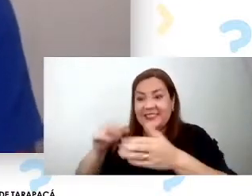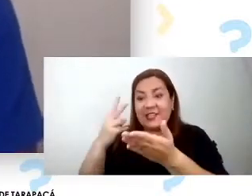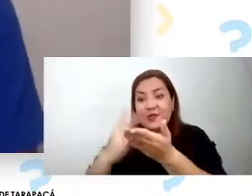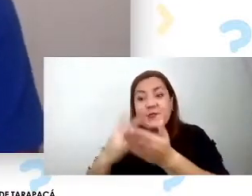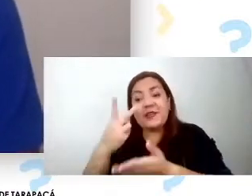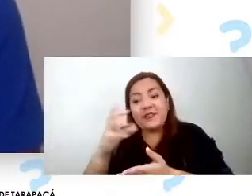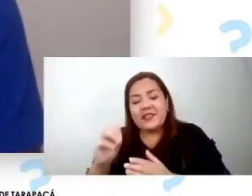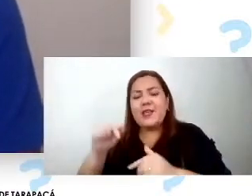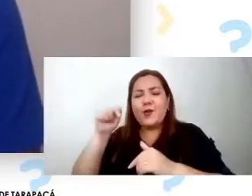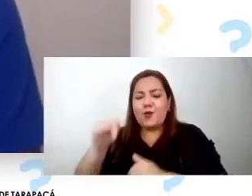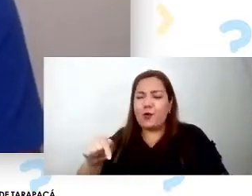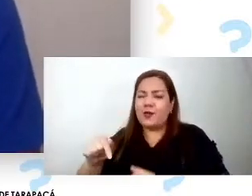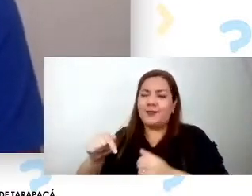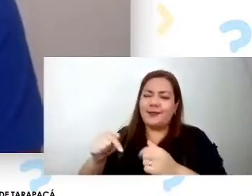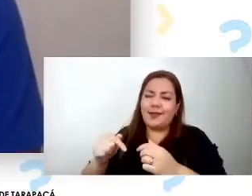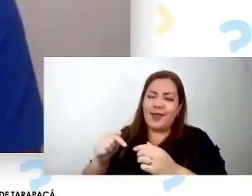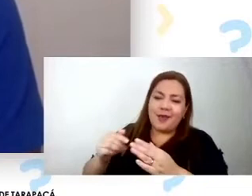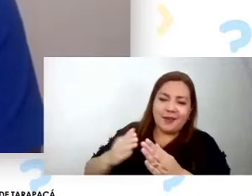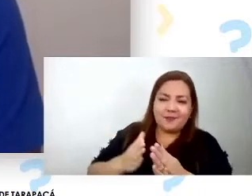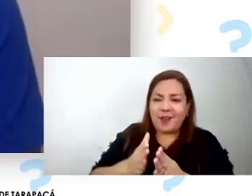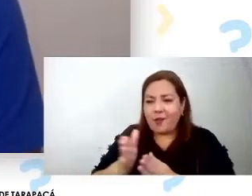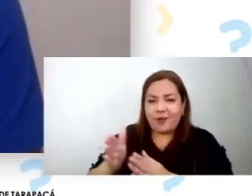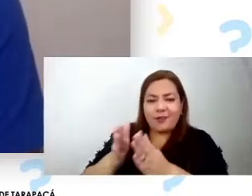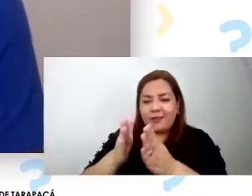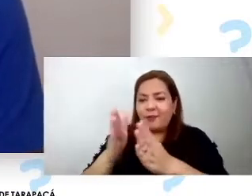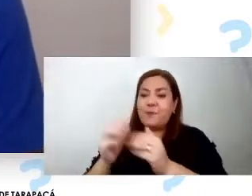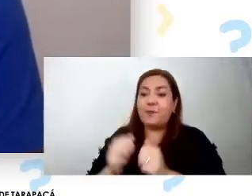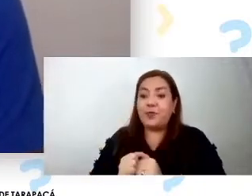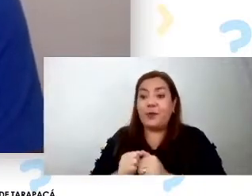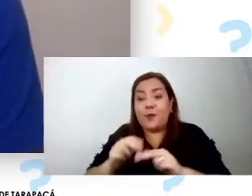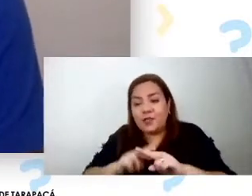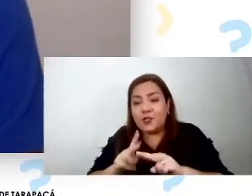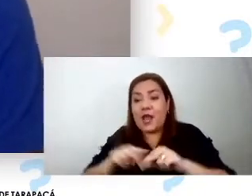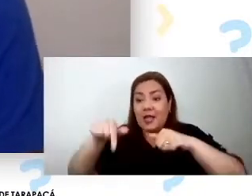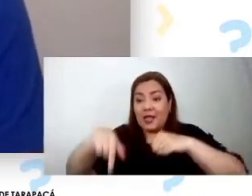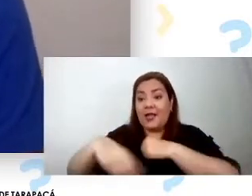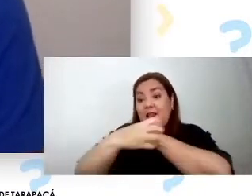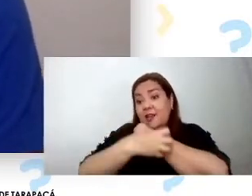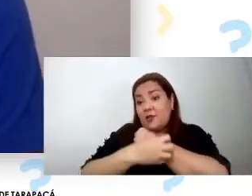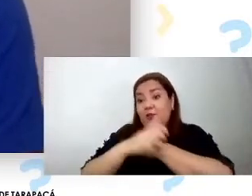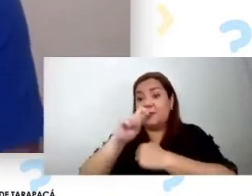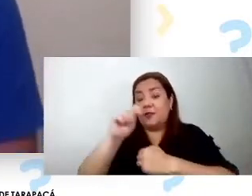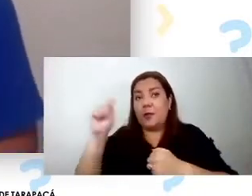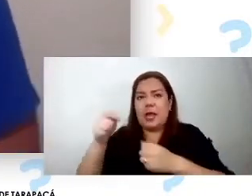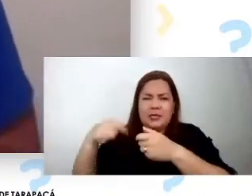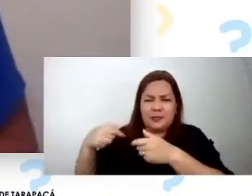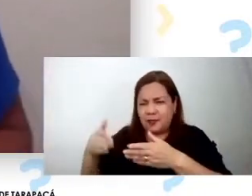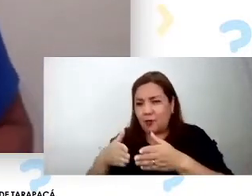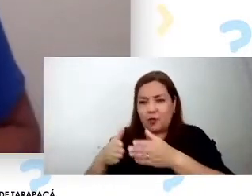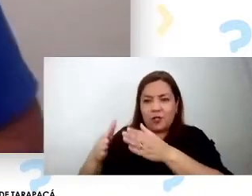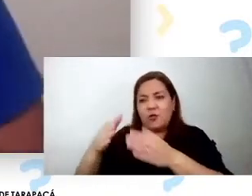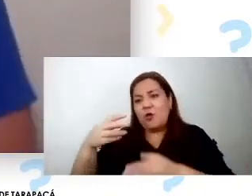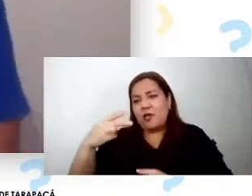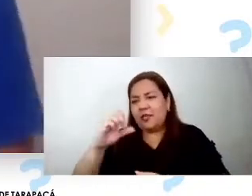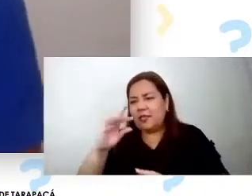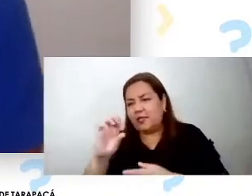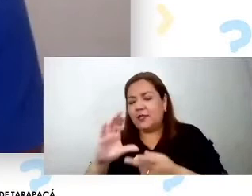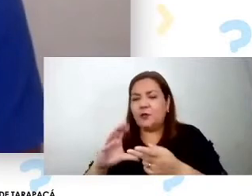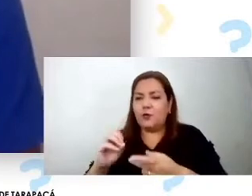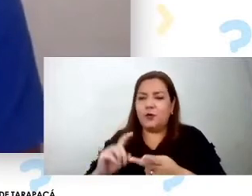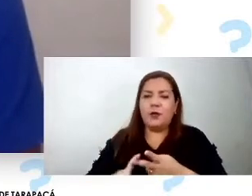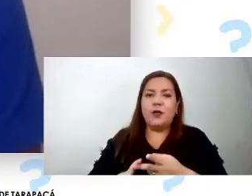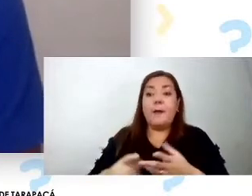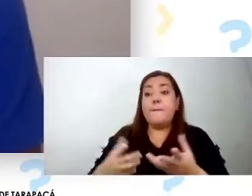este recorrido que hemos hecho en nuestra gran región de Tarapacá, este recorrido hídrico, por así decirlo.